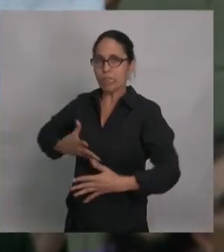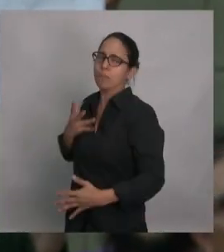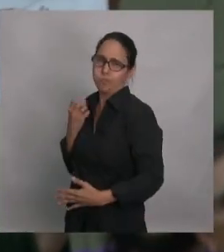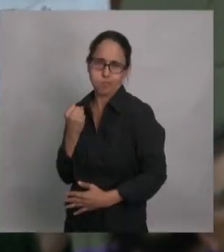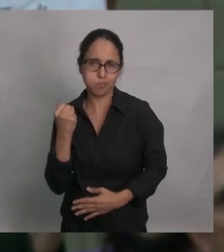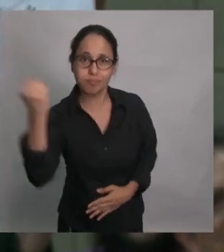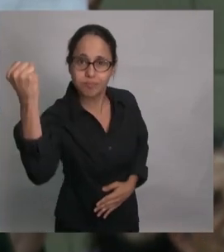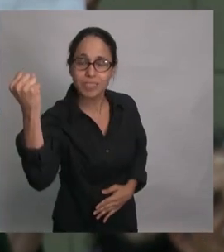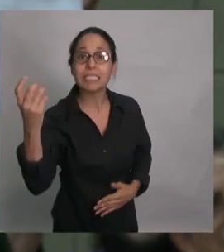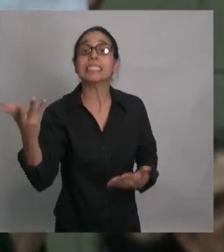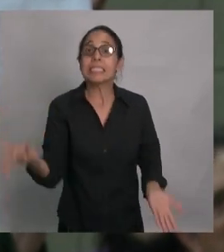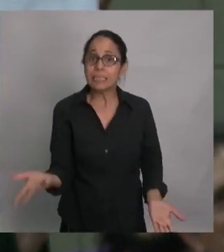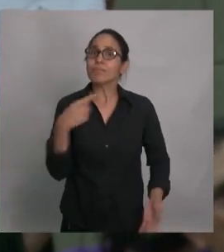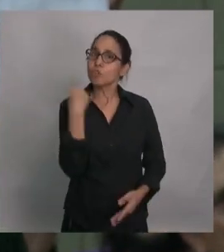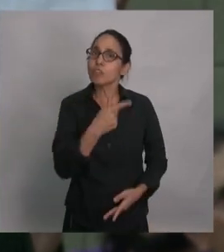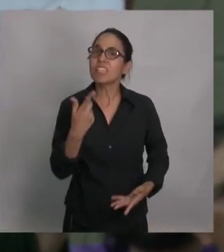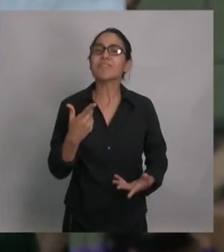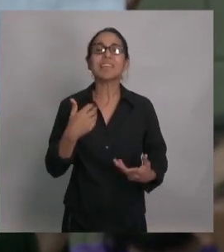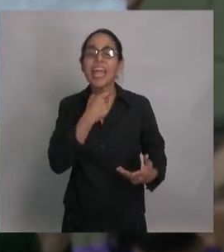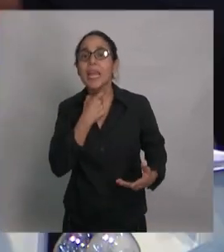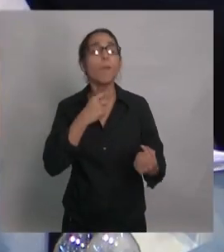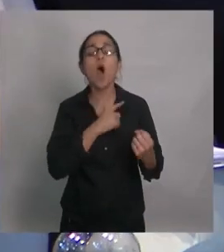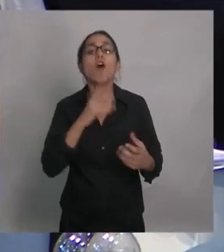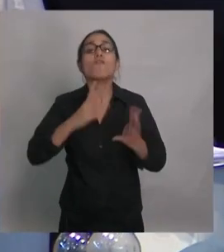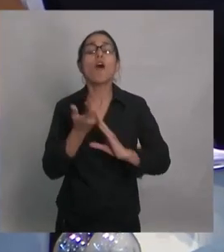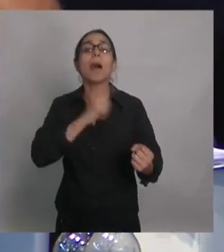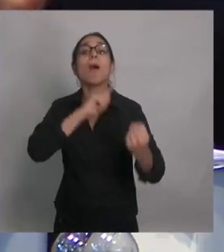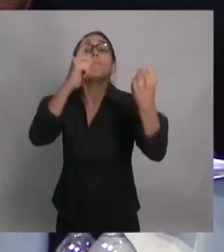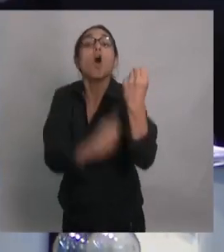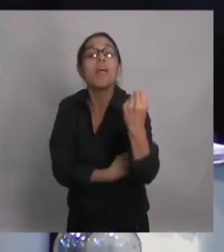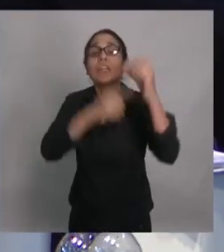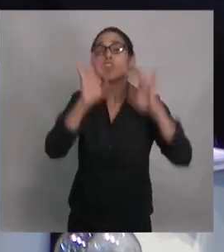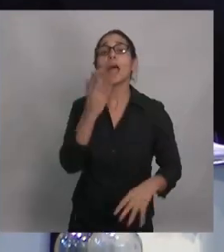Porque queremos sostener el poder como fetiche, únicamente desde el Estado.